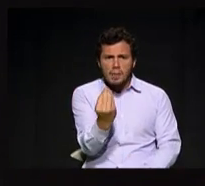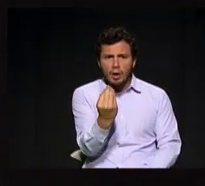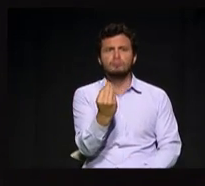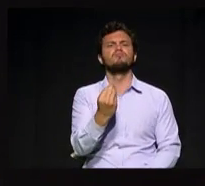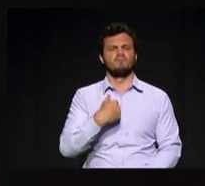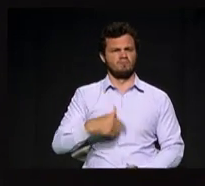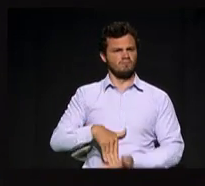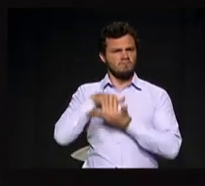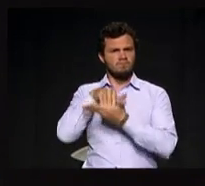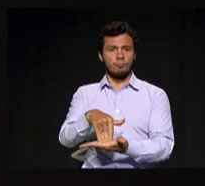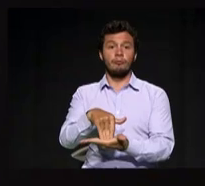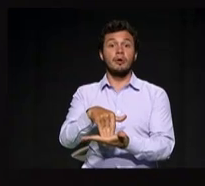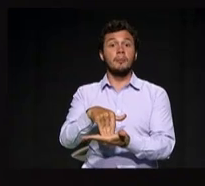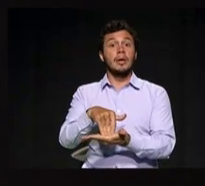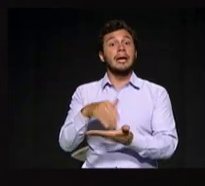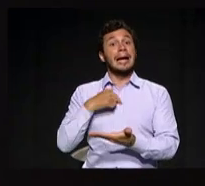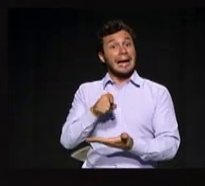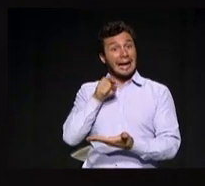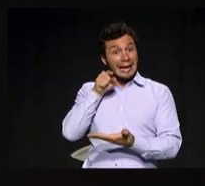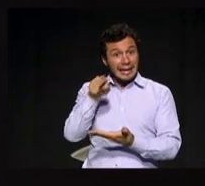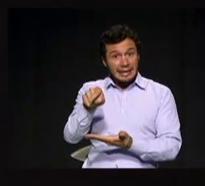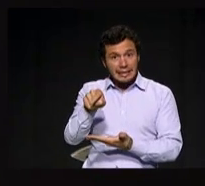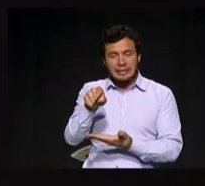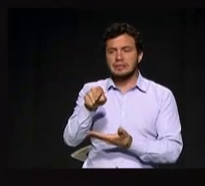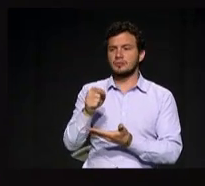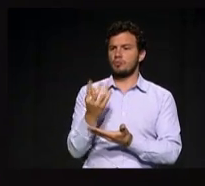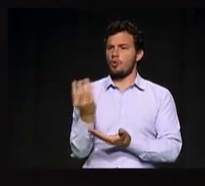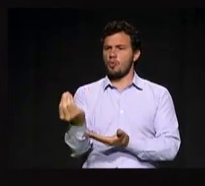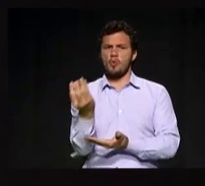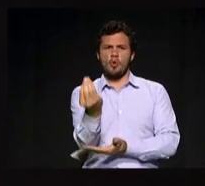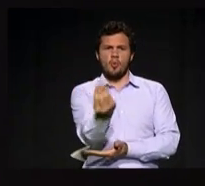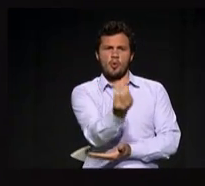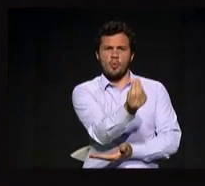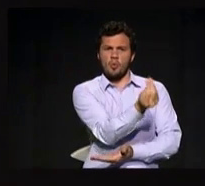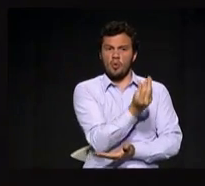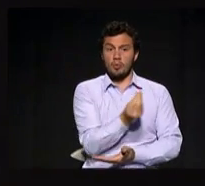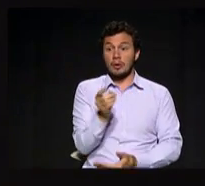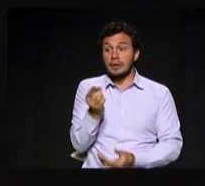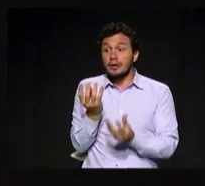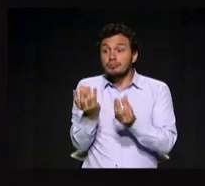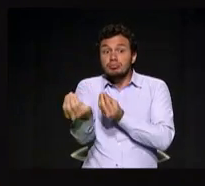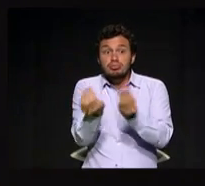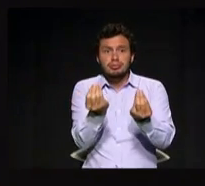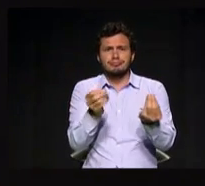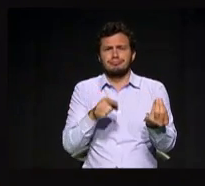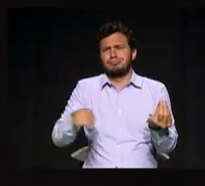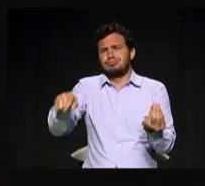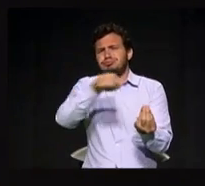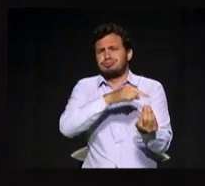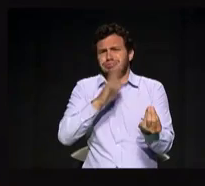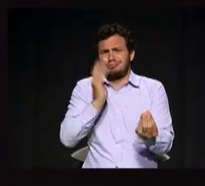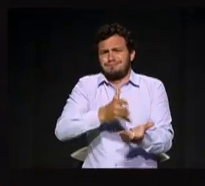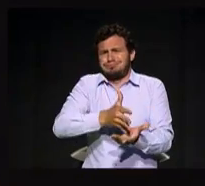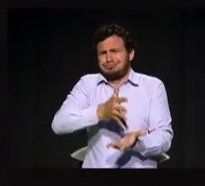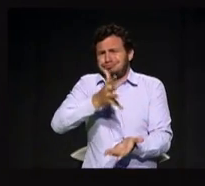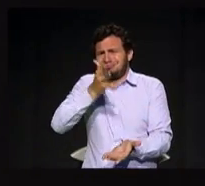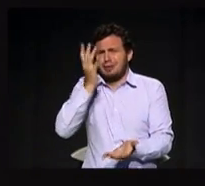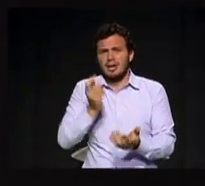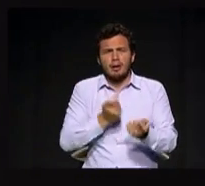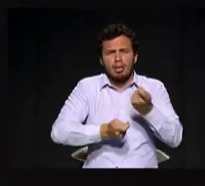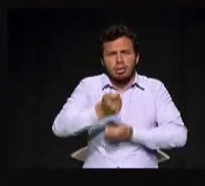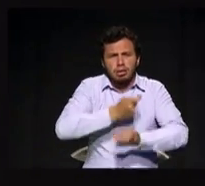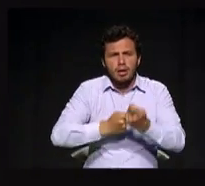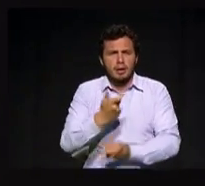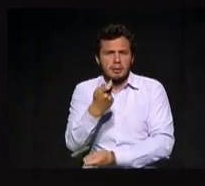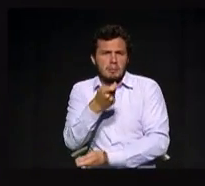adicionalmente a ese combate frente a todos esos combos que son altamente ricos tienen muchas rentas criminales de las vacunas del